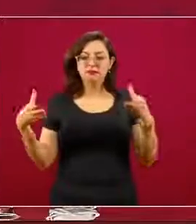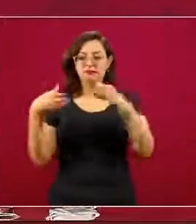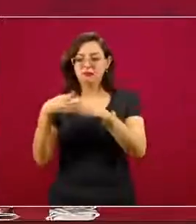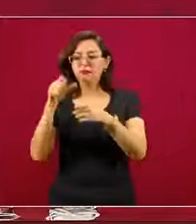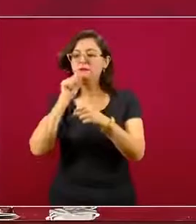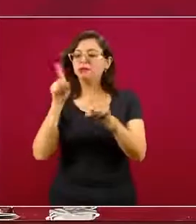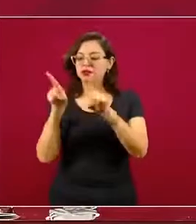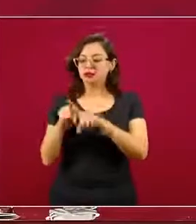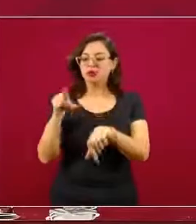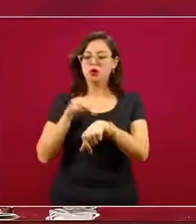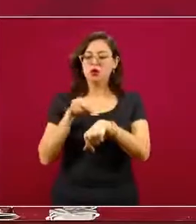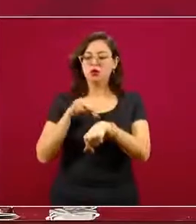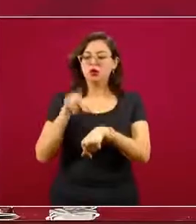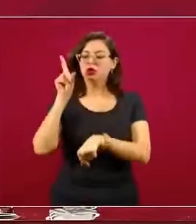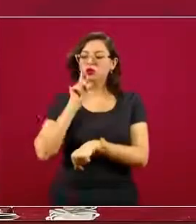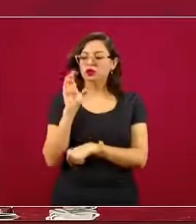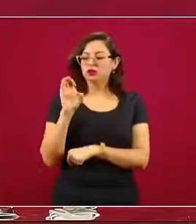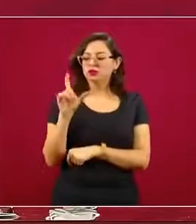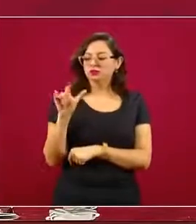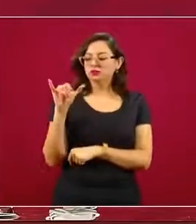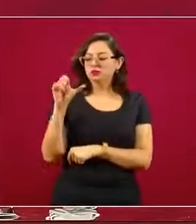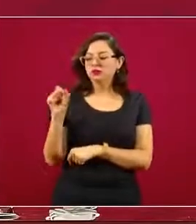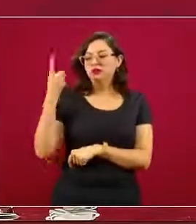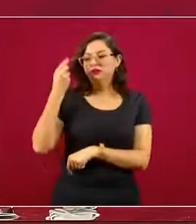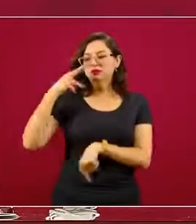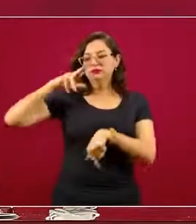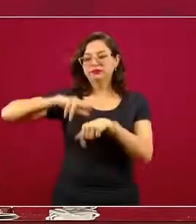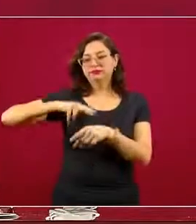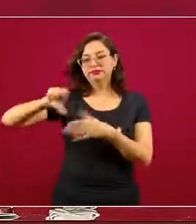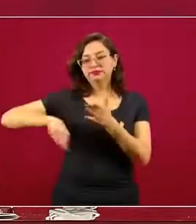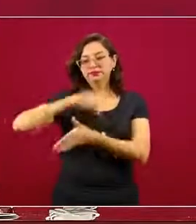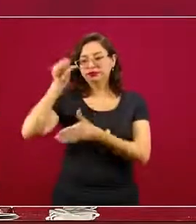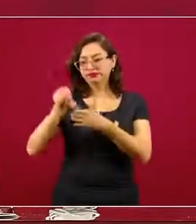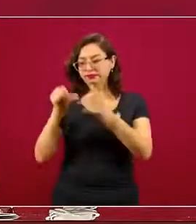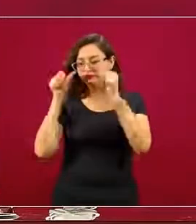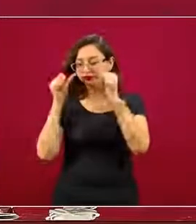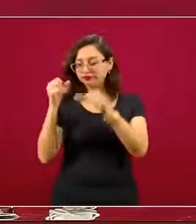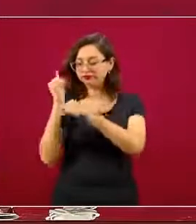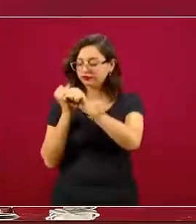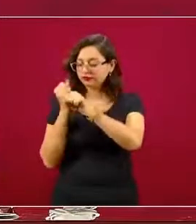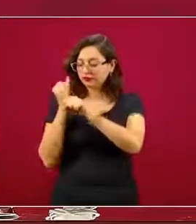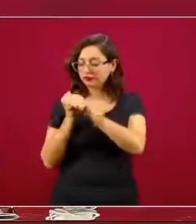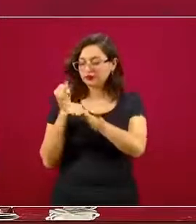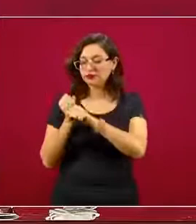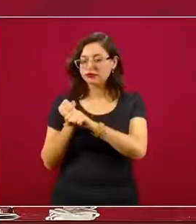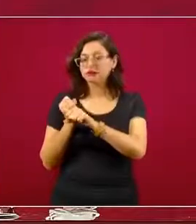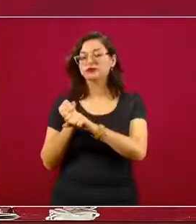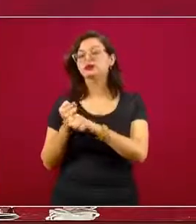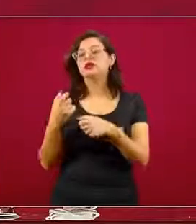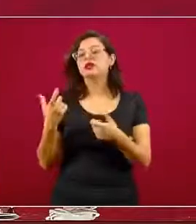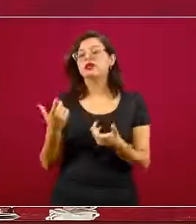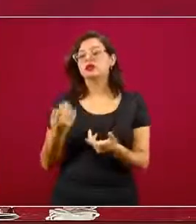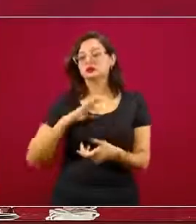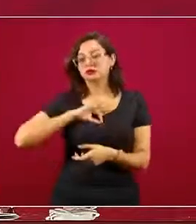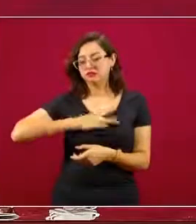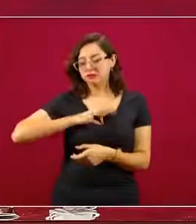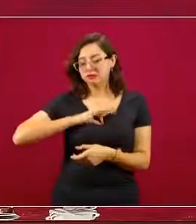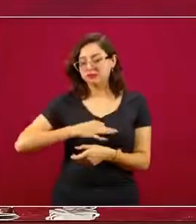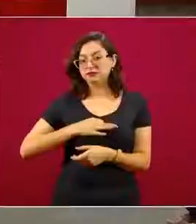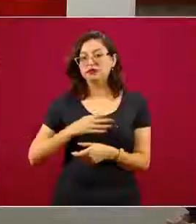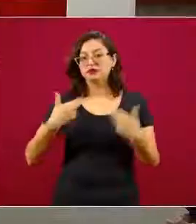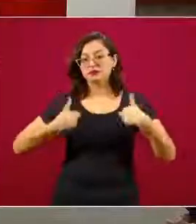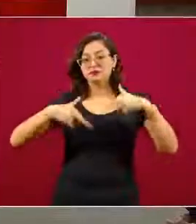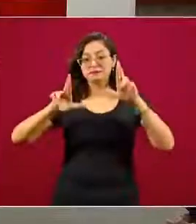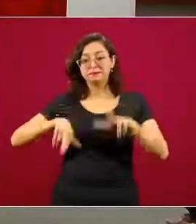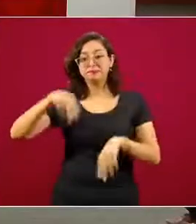Celia Alpuche, a quien mencioné, directora del Centro de Investigación sobre Enfermedades Infecciosas del Instituto Nacional de Salud Pública, está representando a